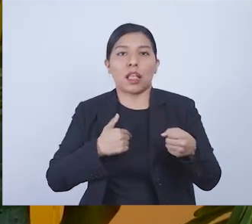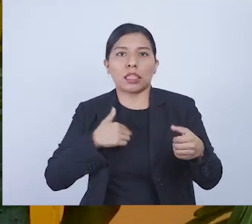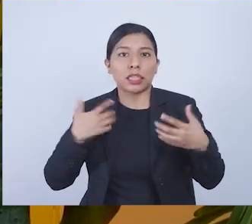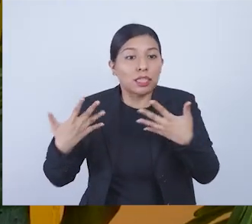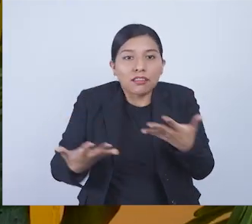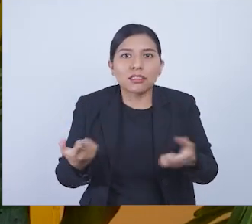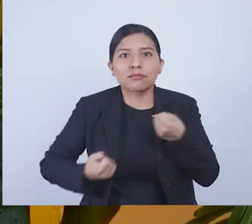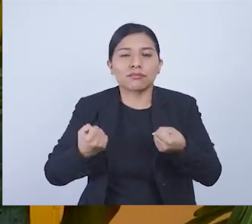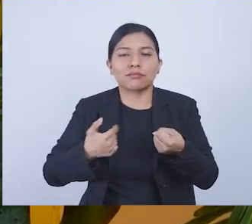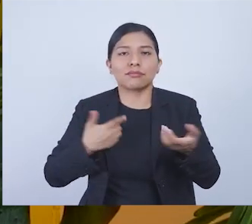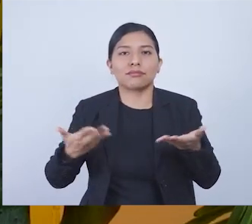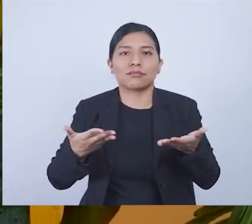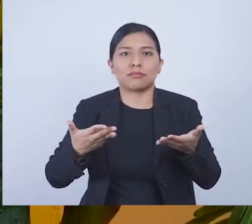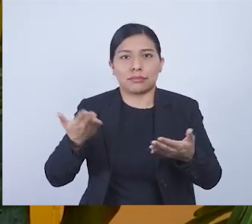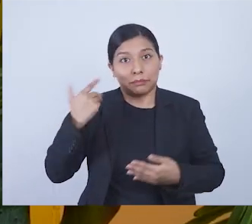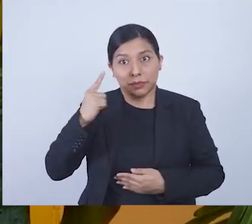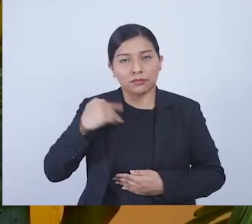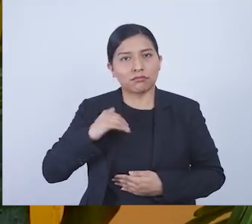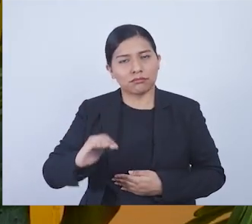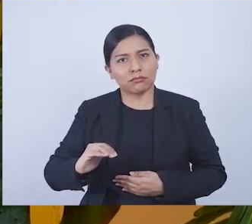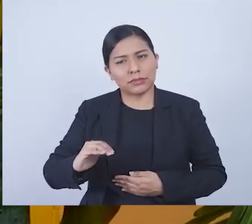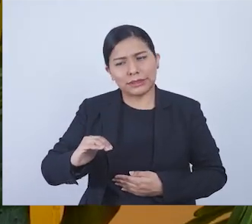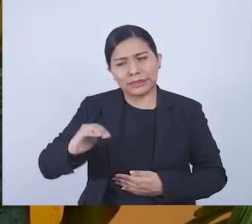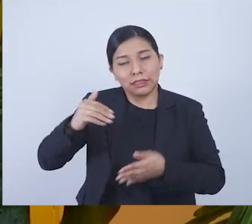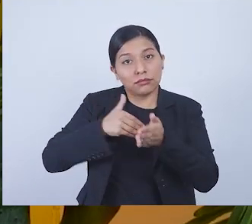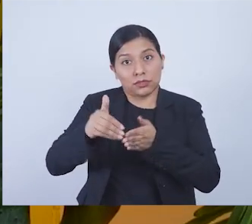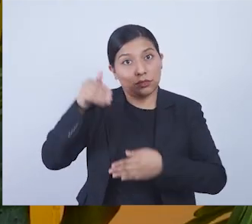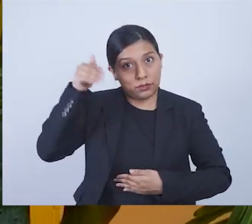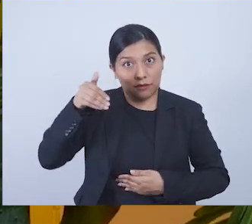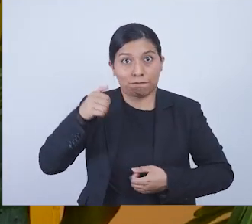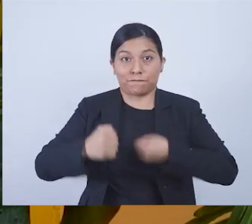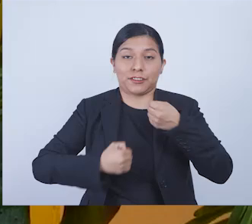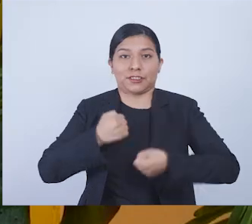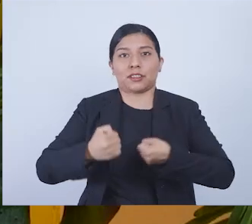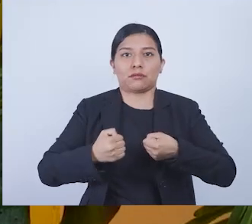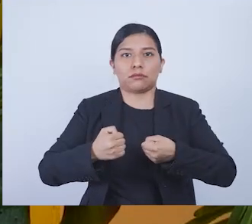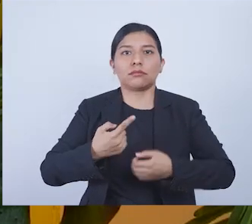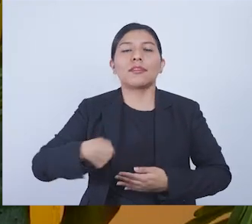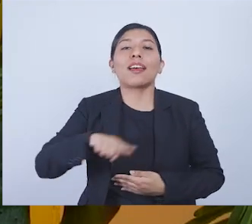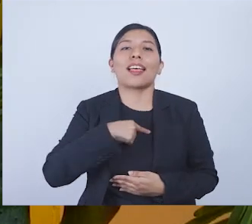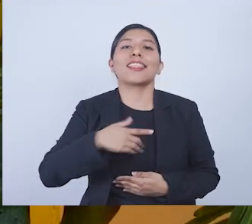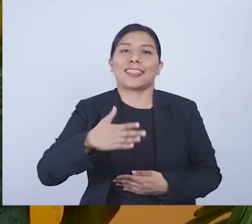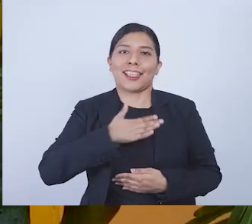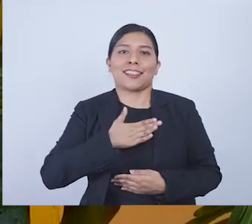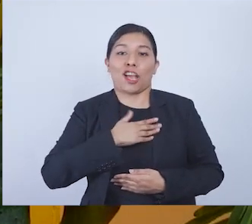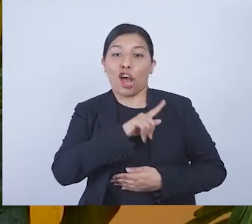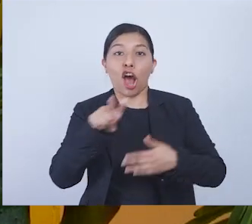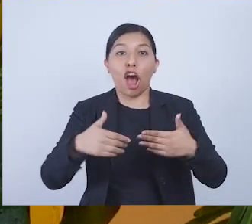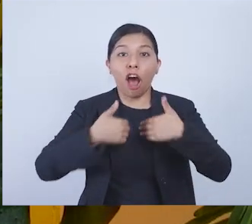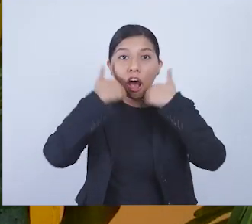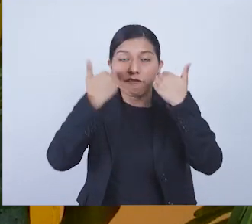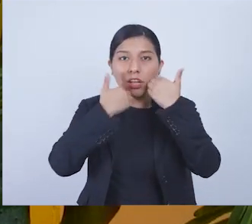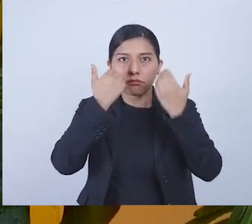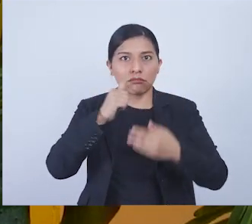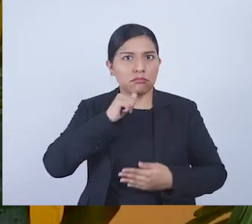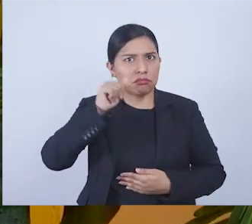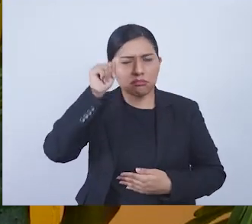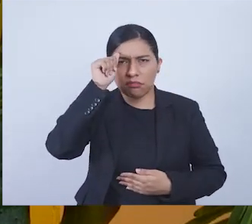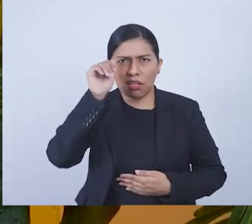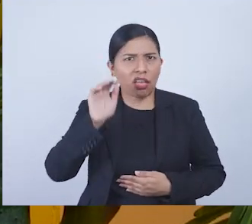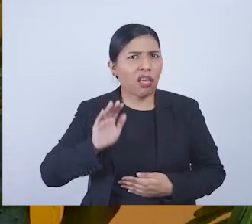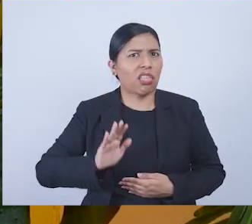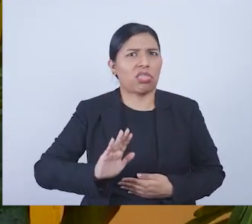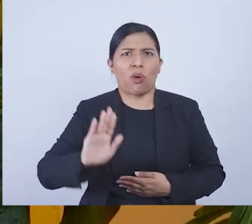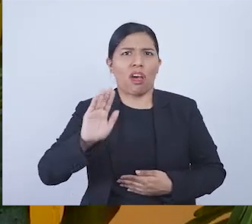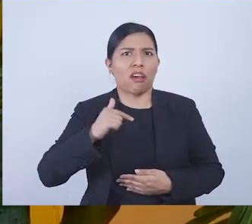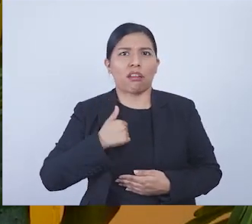ha fomentado desde la infancia a partir de la educación física, pues vamos a tener jóvenes y adultos que nunca van a ser